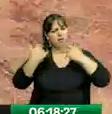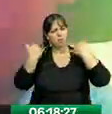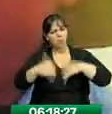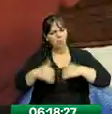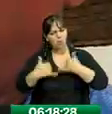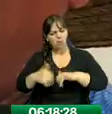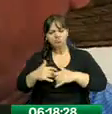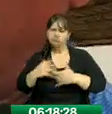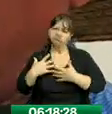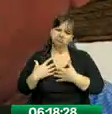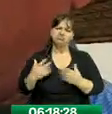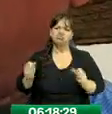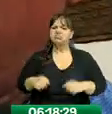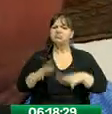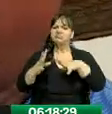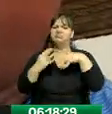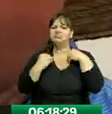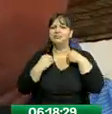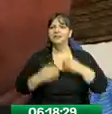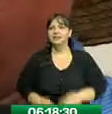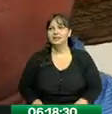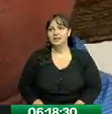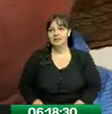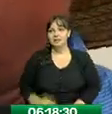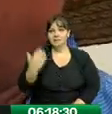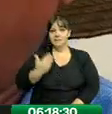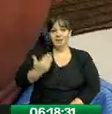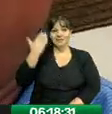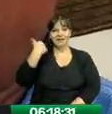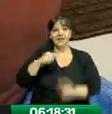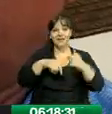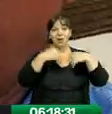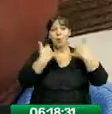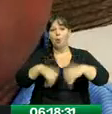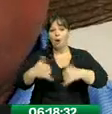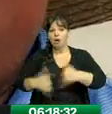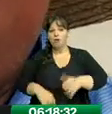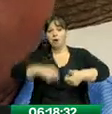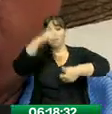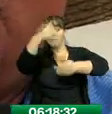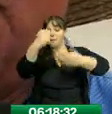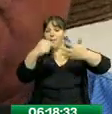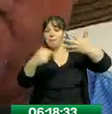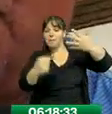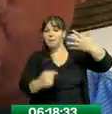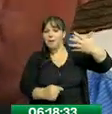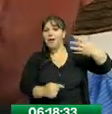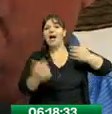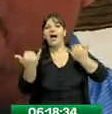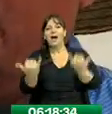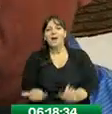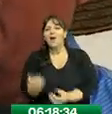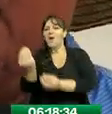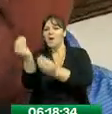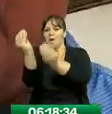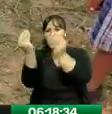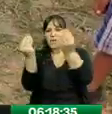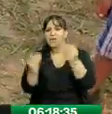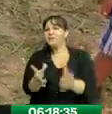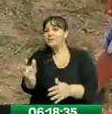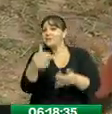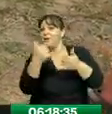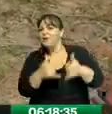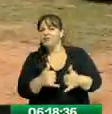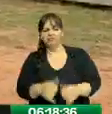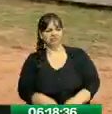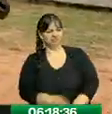generación. Ahora ya no hay estos juegos que nosotros estamos recordando el pasado como pueblo montubio y como ancestrales. Los